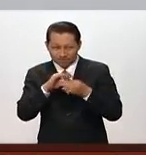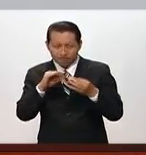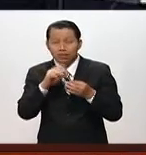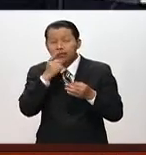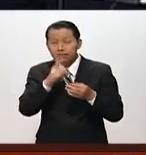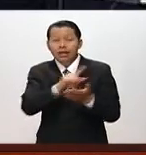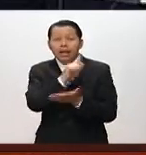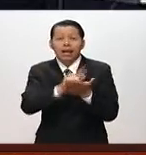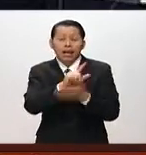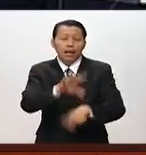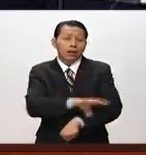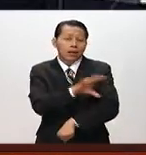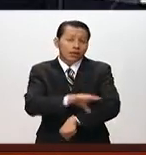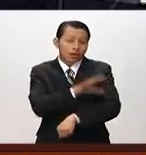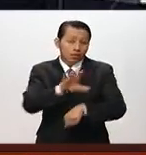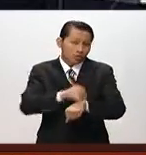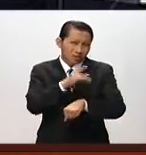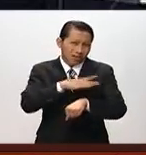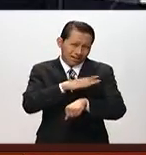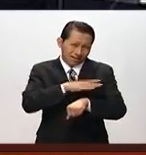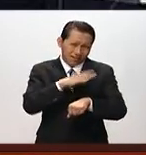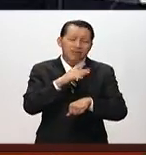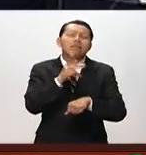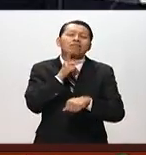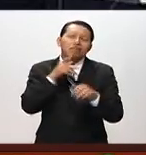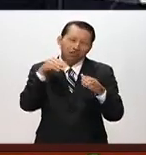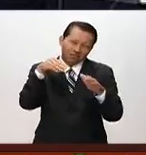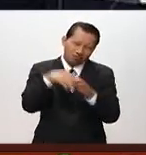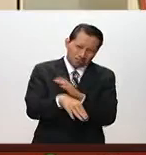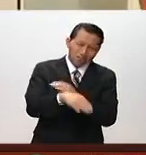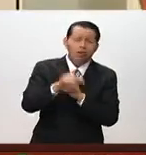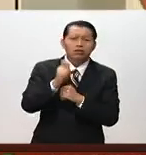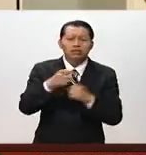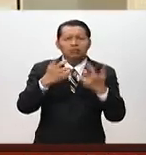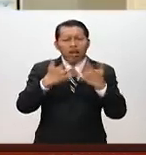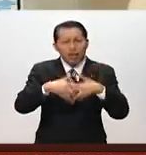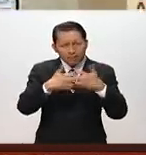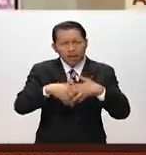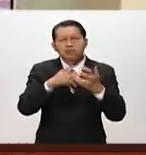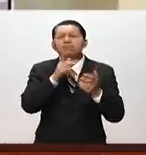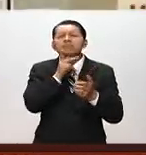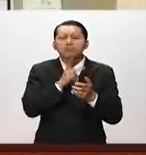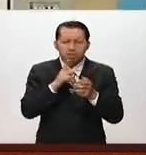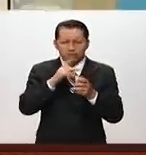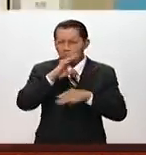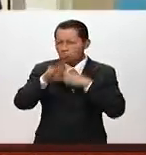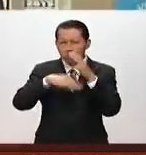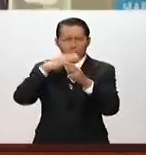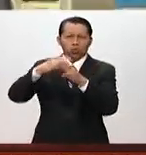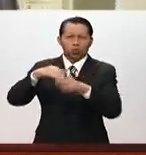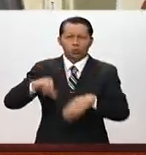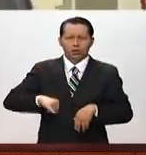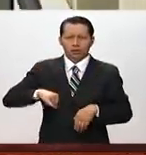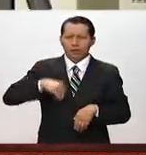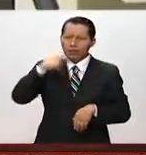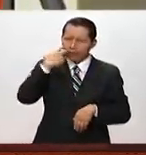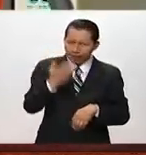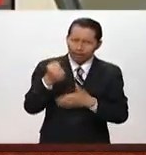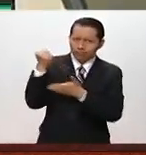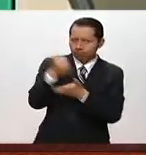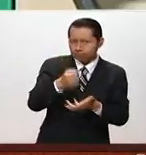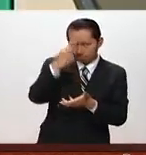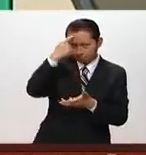energética, a pesar de la caída en los precios del crudo, hay empresas petroleras de todo el mundo interesadas en invertir en nuestro